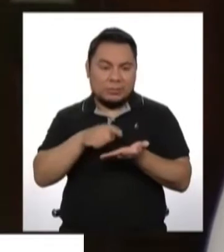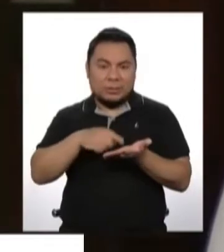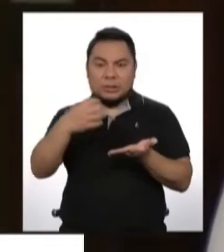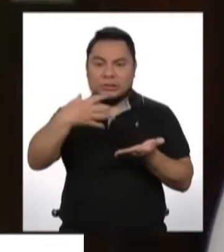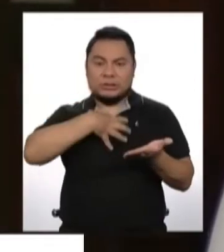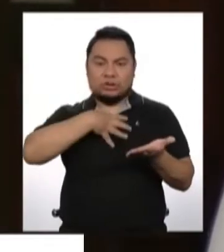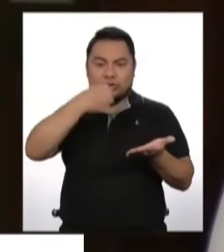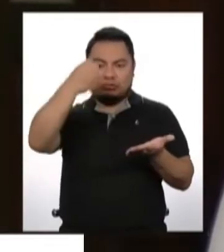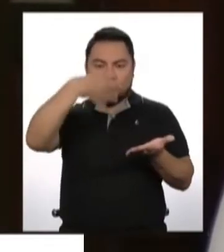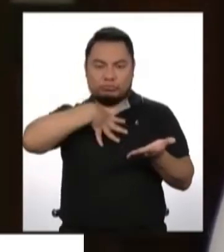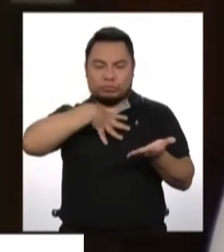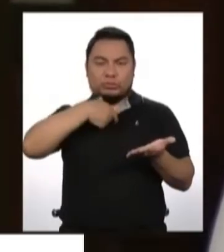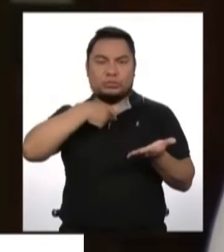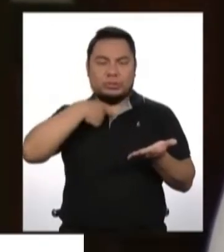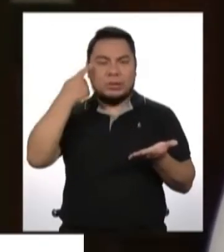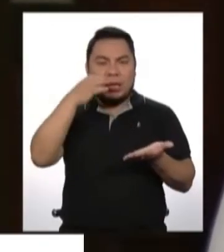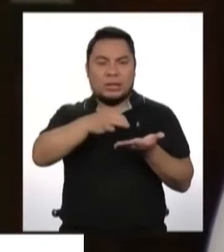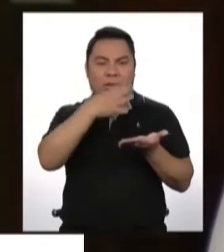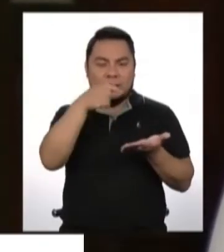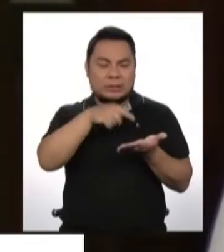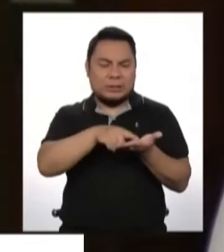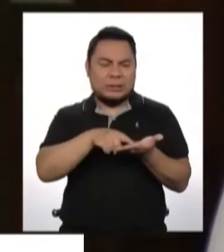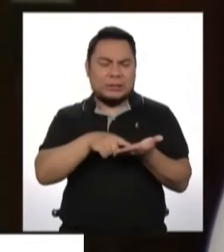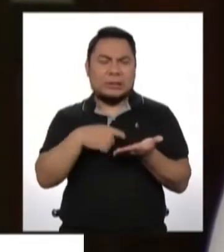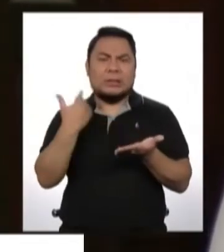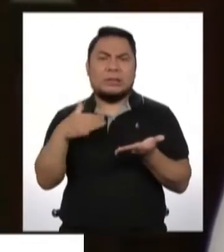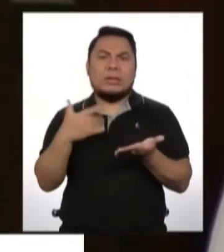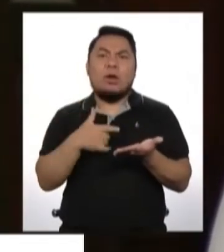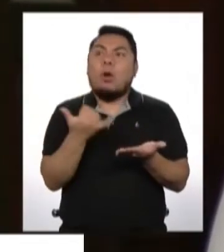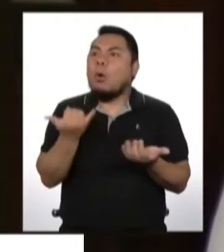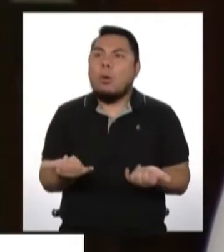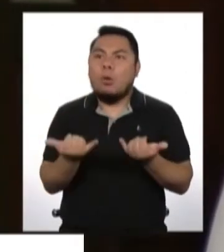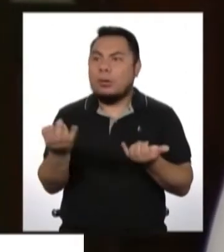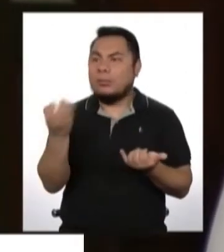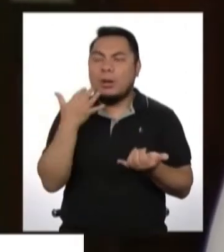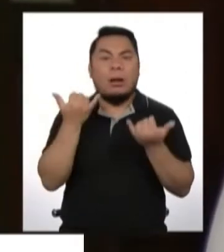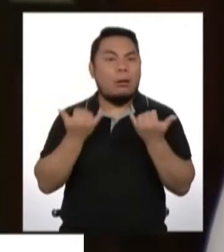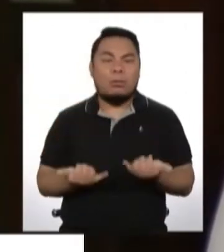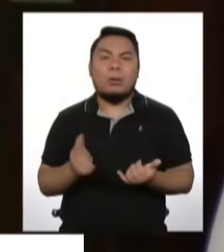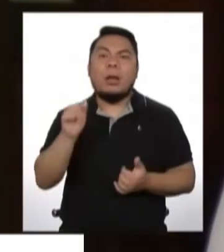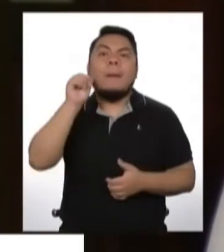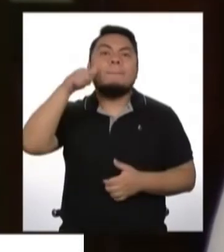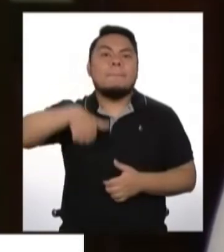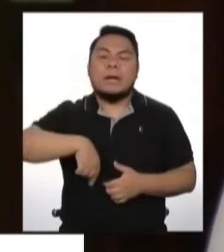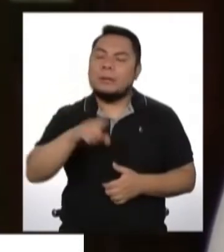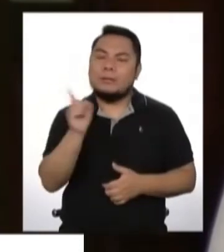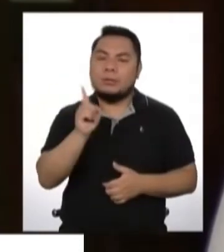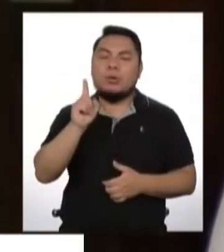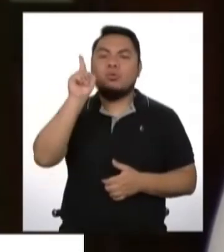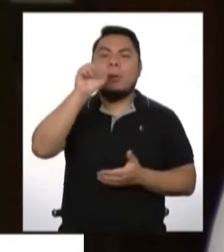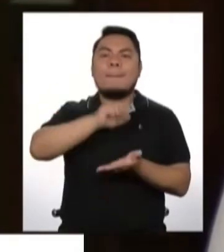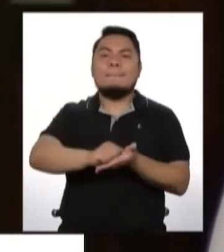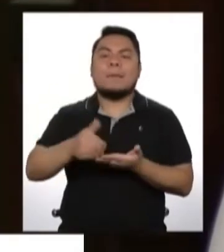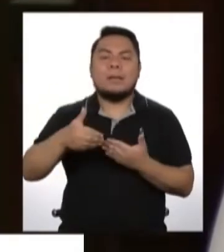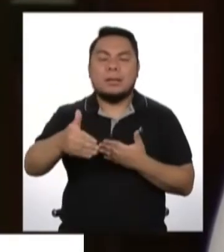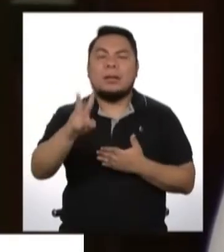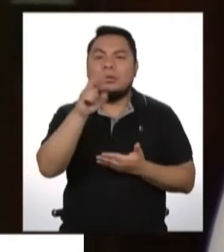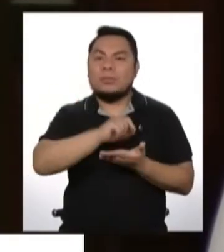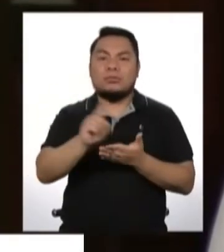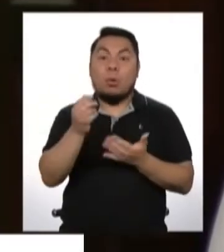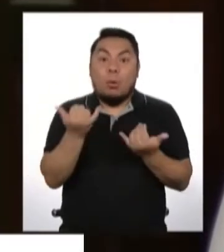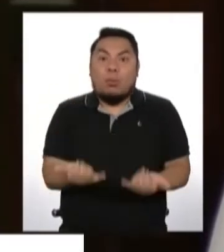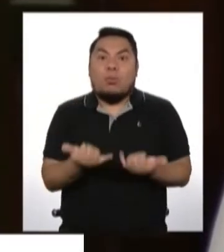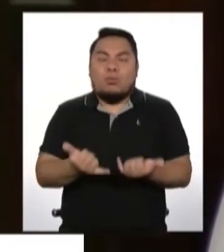esos laboratorios, esas medicinas, tienen que ser para hoy. No tienen que ser para mañana, ni dentro de un mes, ni dentro de dos